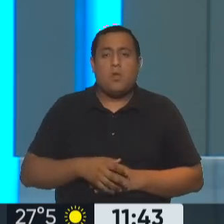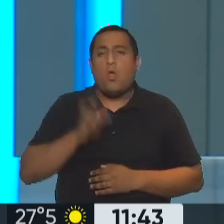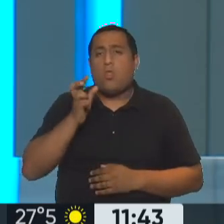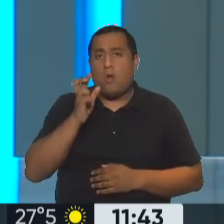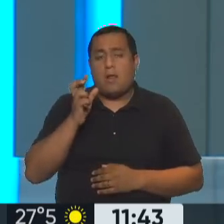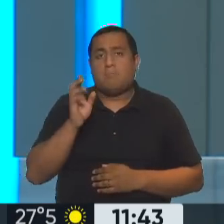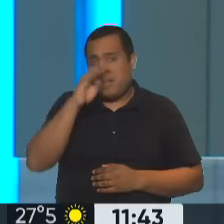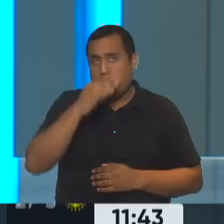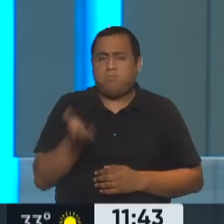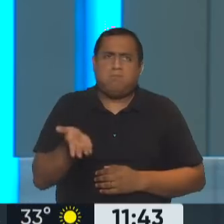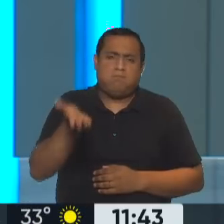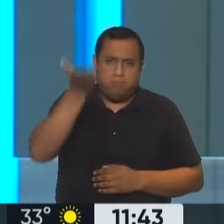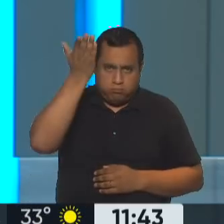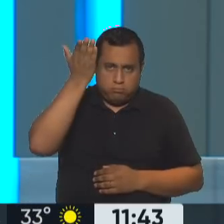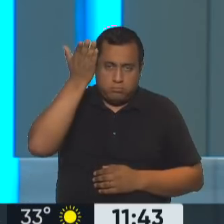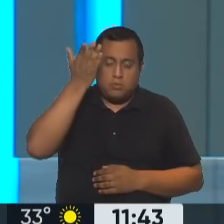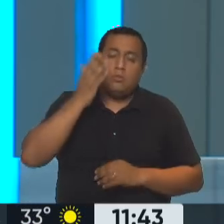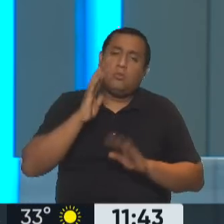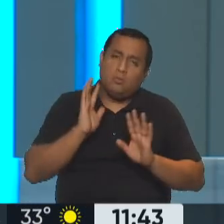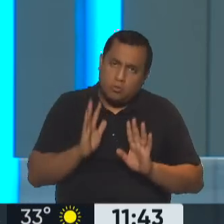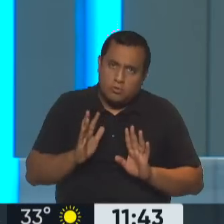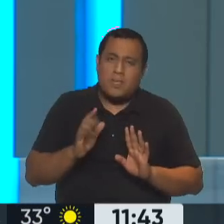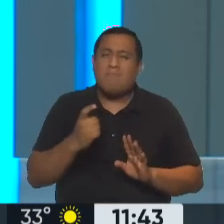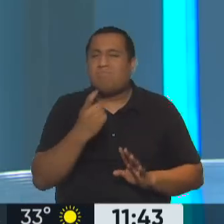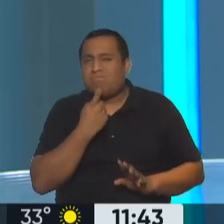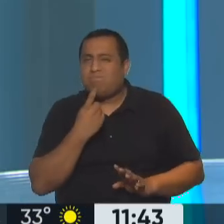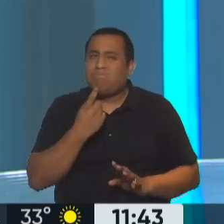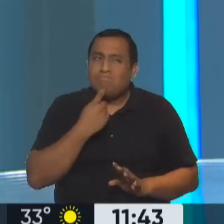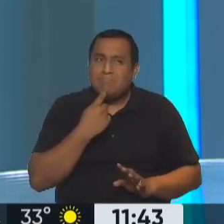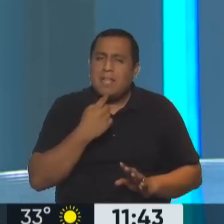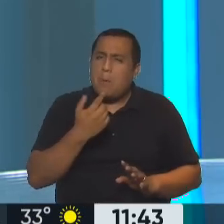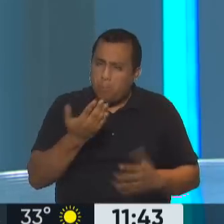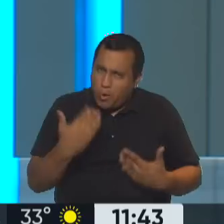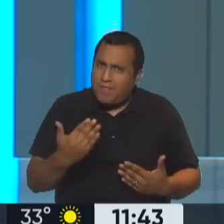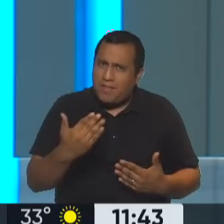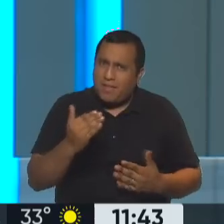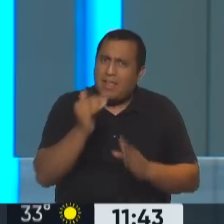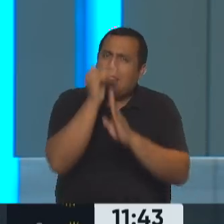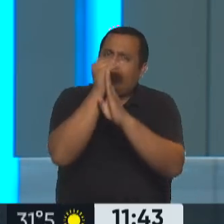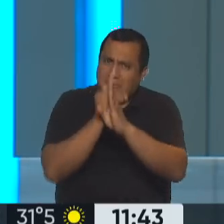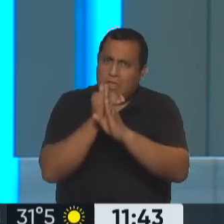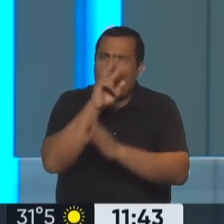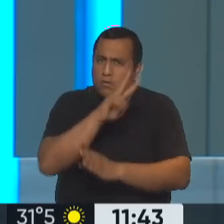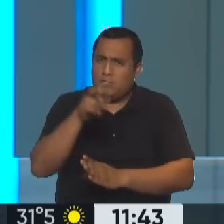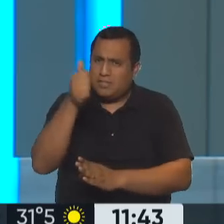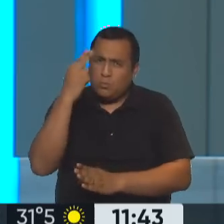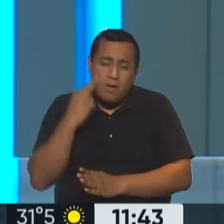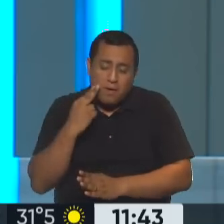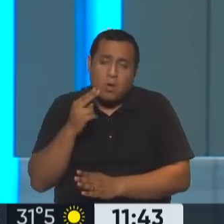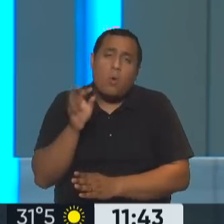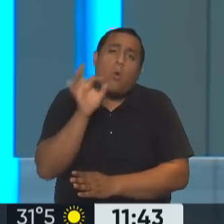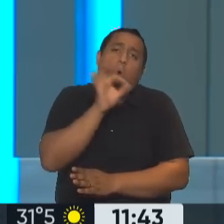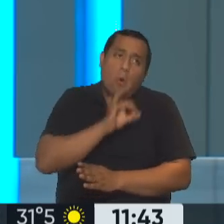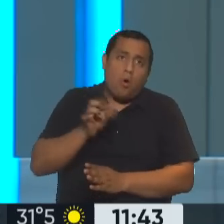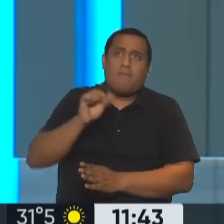con lo cual también este número empieza a quedar en cuestionamiento. Si podrá la economía soportar este dólar o la inflación lo va a obligar a tener un